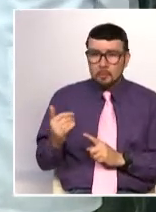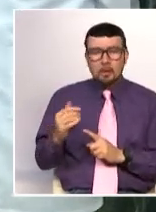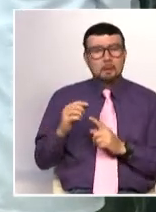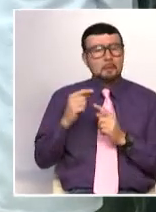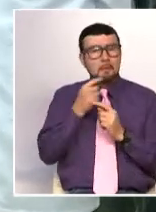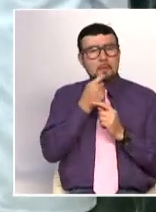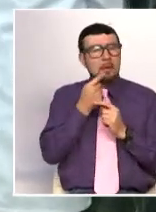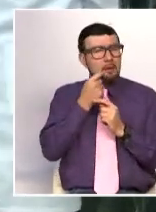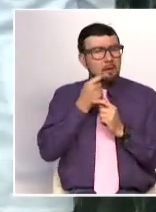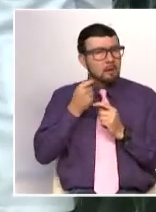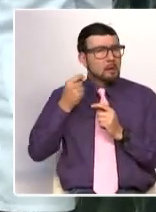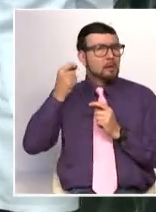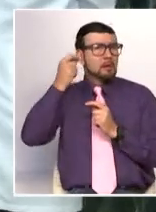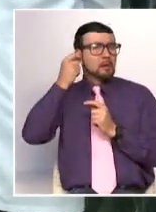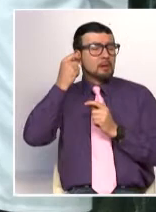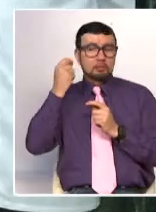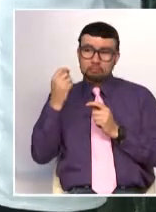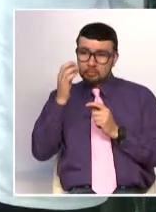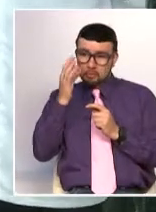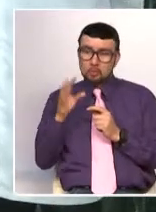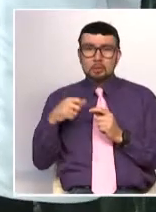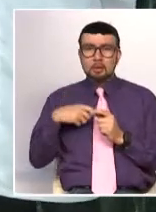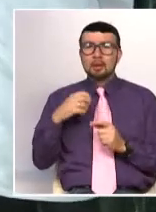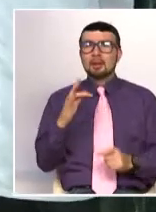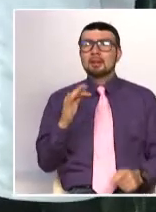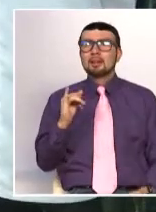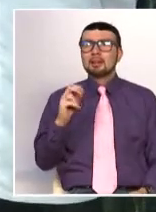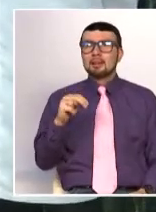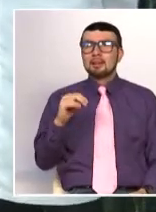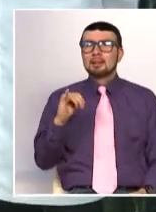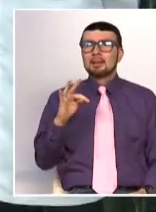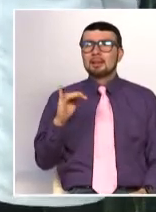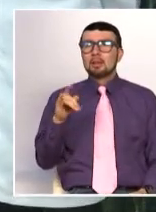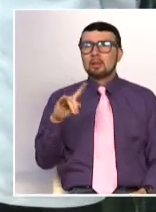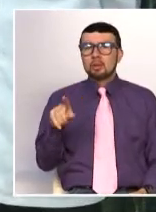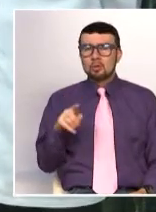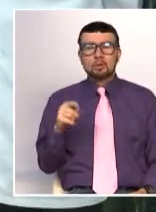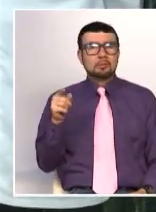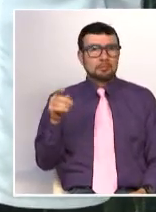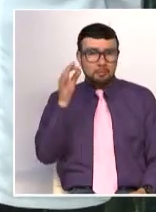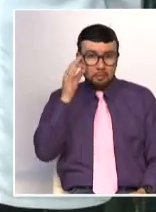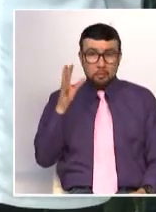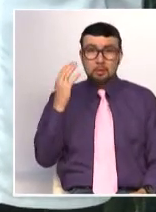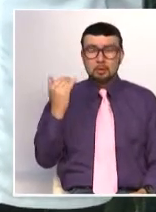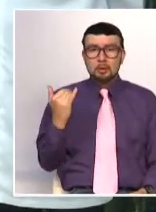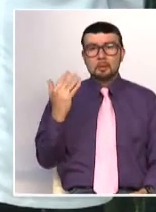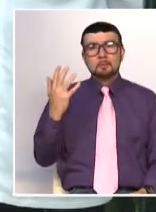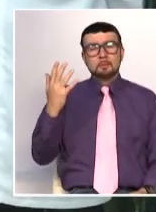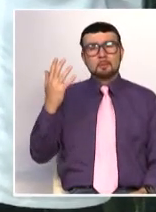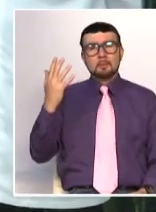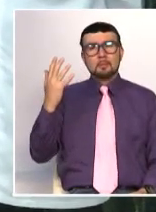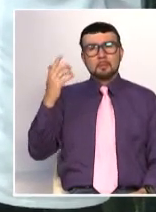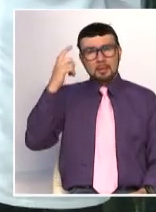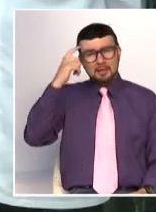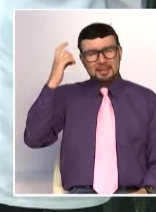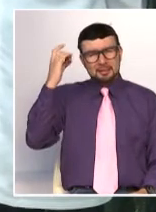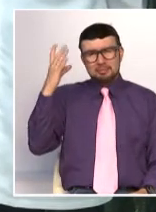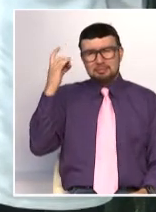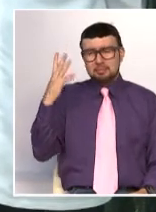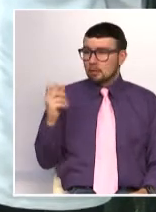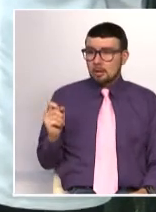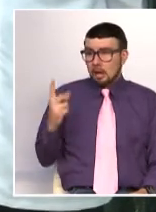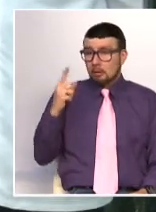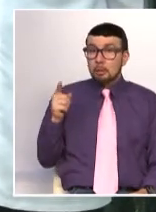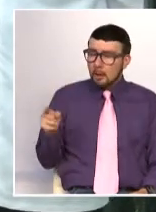entonces podemos tener tinnitus zumbidos migrañas neuralgias y al tener una posición